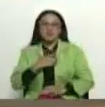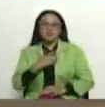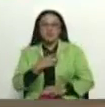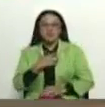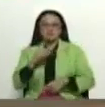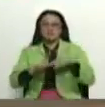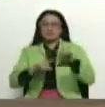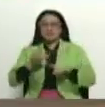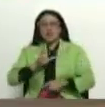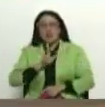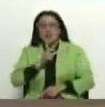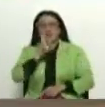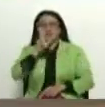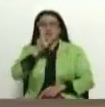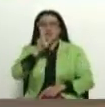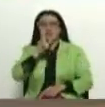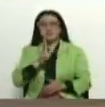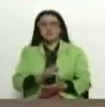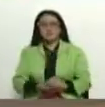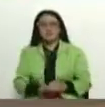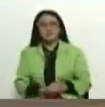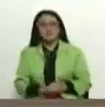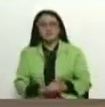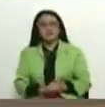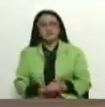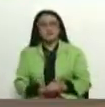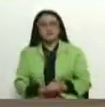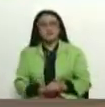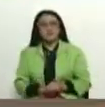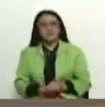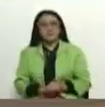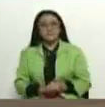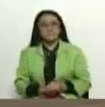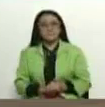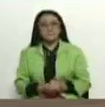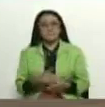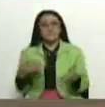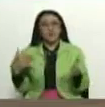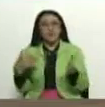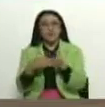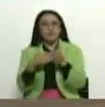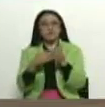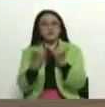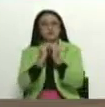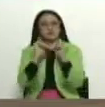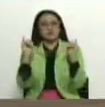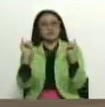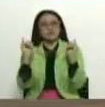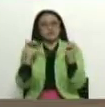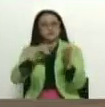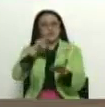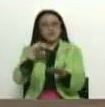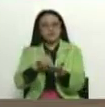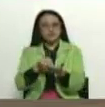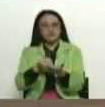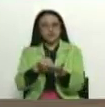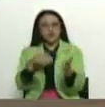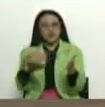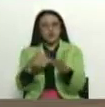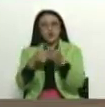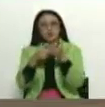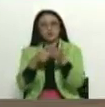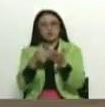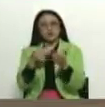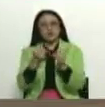Hechos aberrantes contra la soberanía nacional, contra la